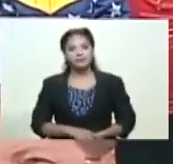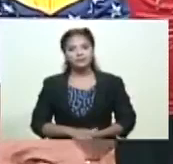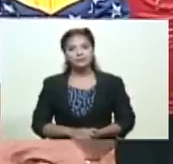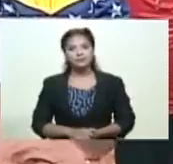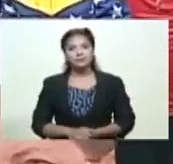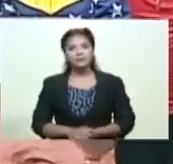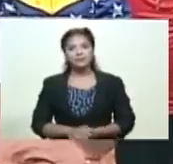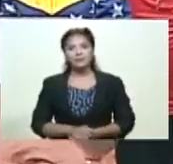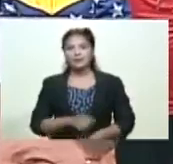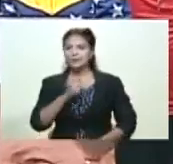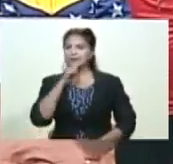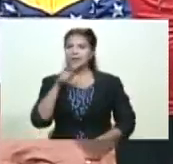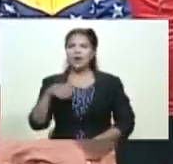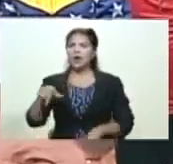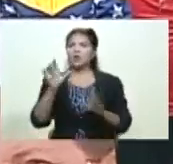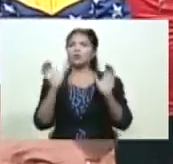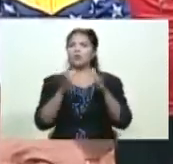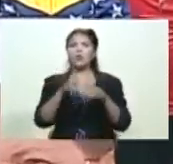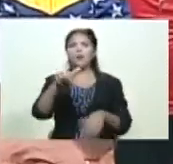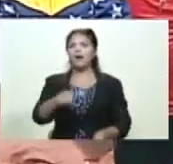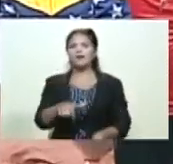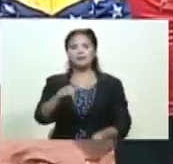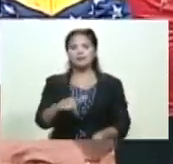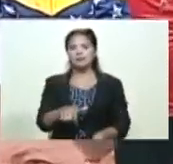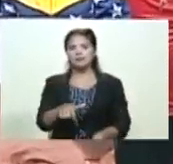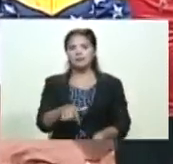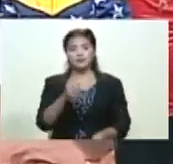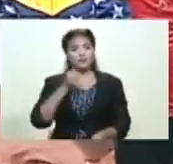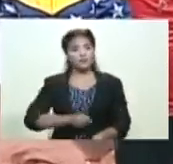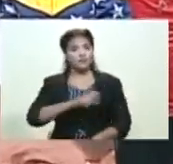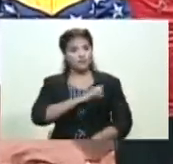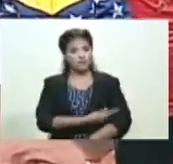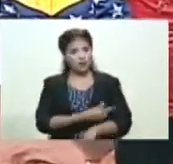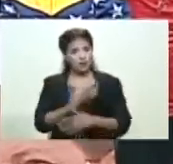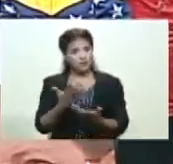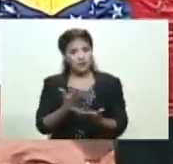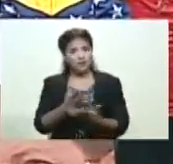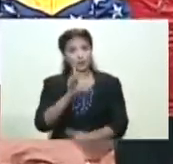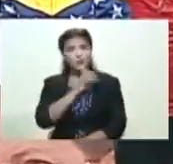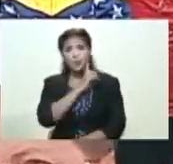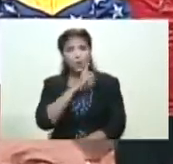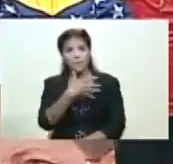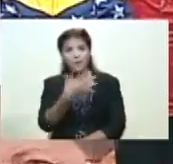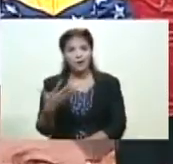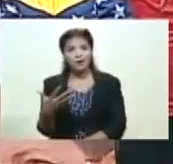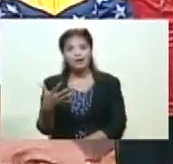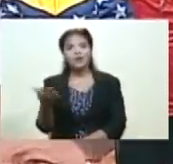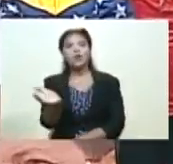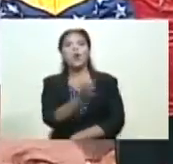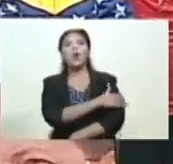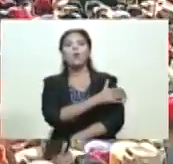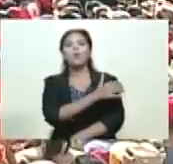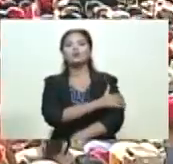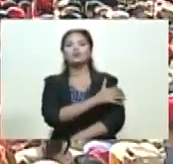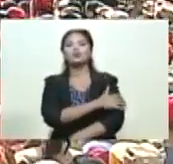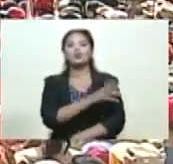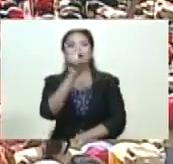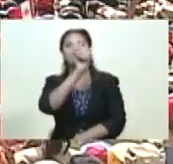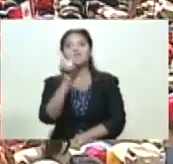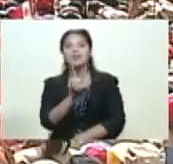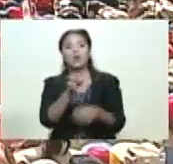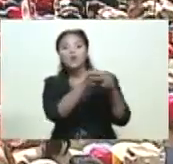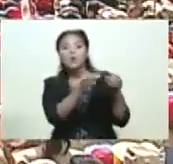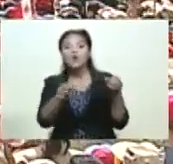Y esa quinta columna, ese caballo de Troya, se llama la oposición